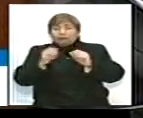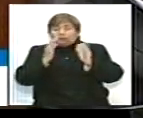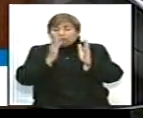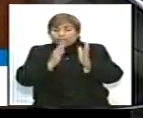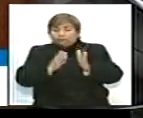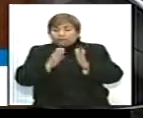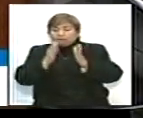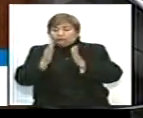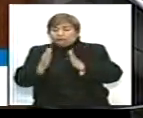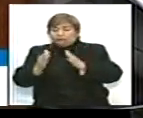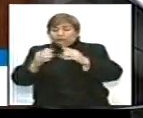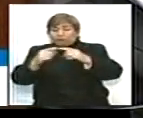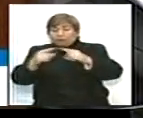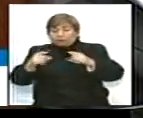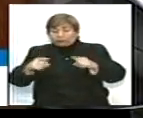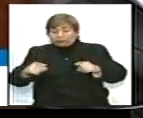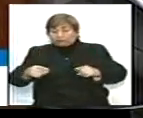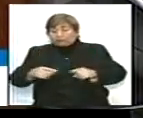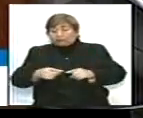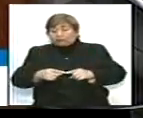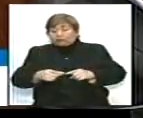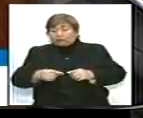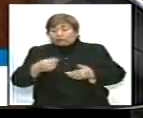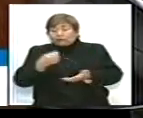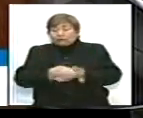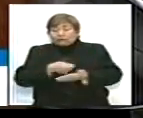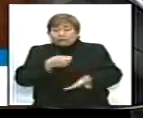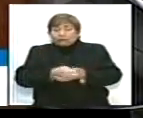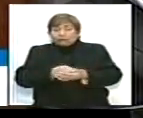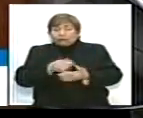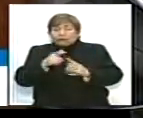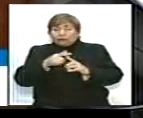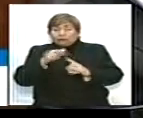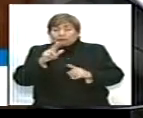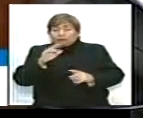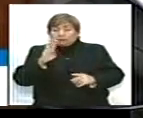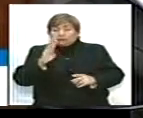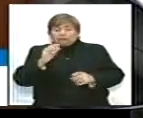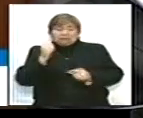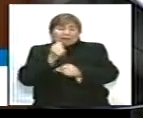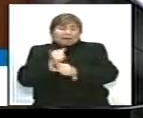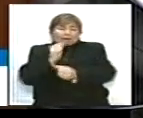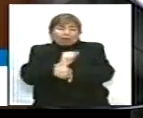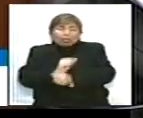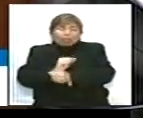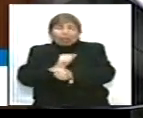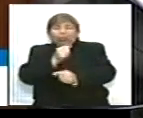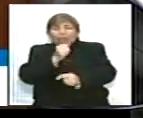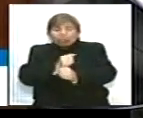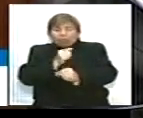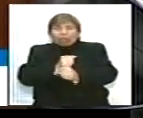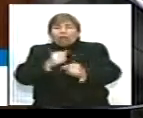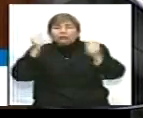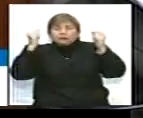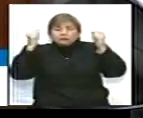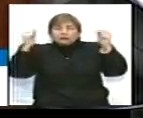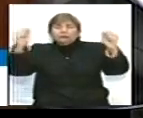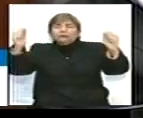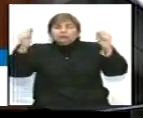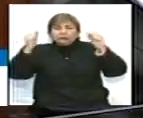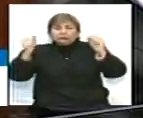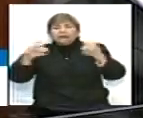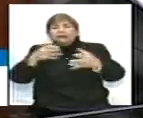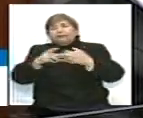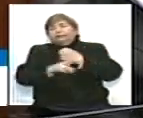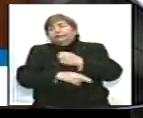ordenamiento territorial, con justo pago de tributos, sin explotar a sus trabajadores que se están yendo a la huelga nacional,